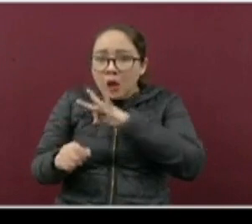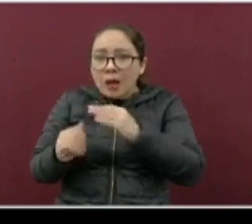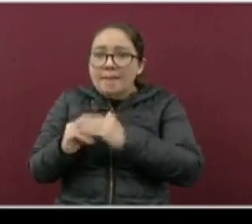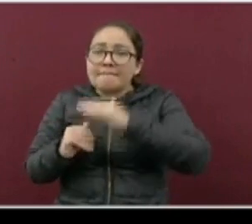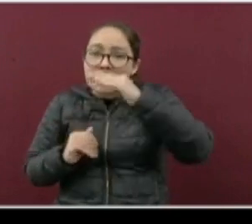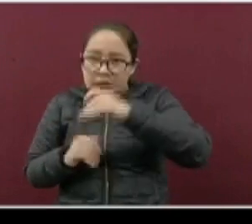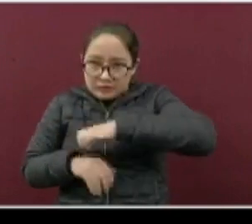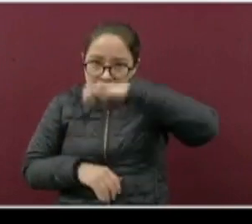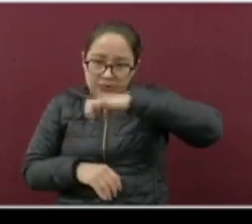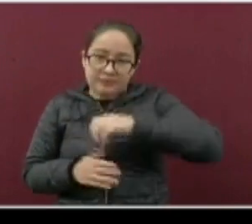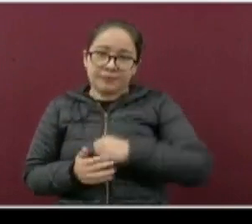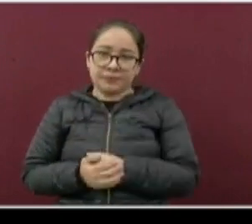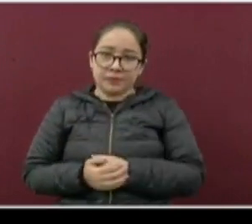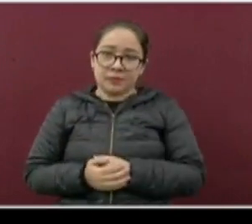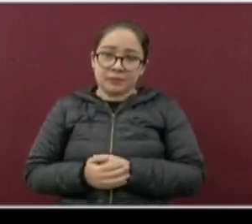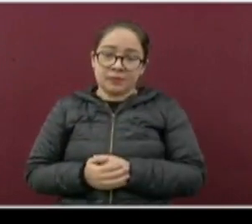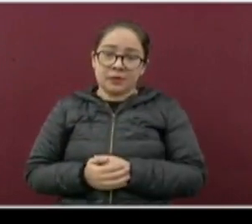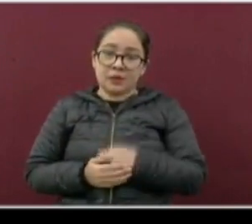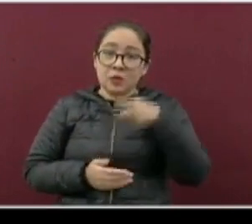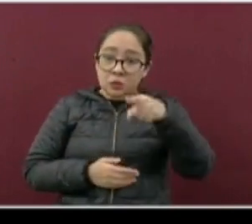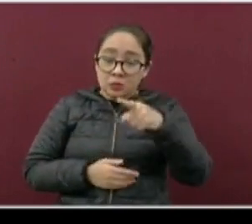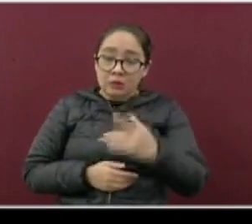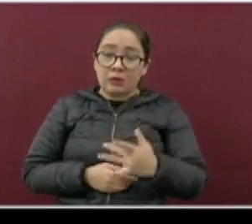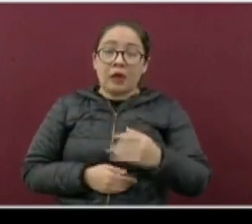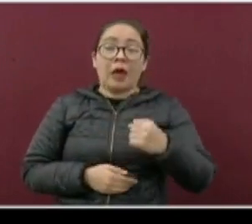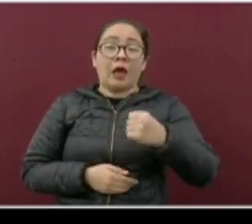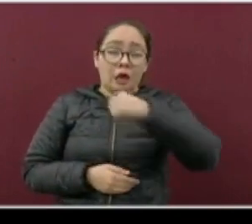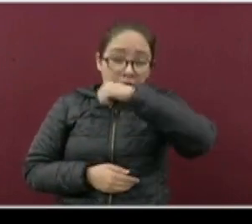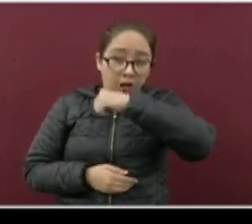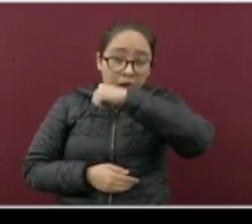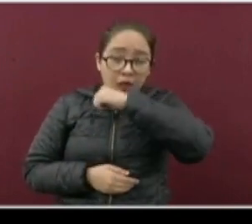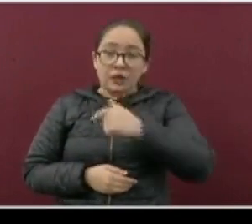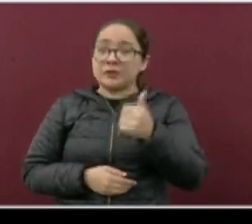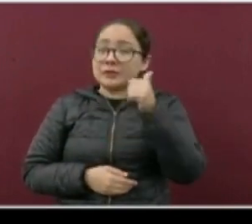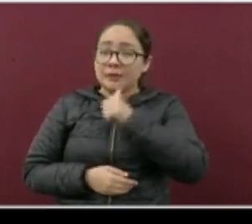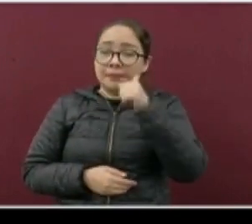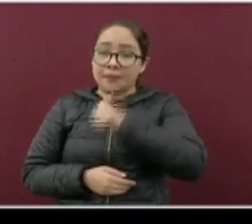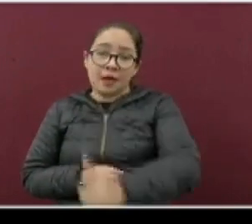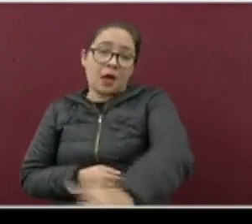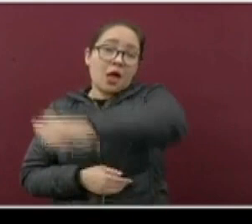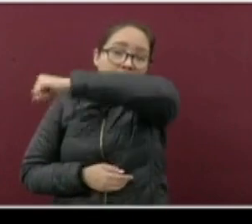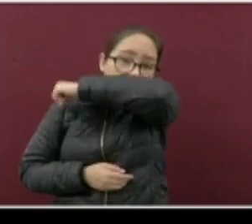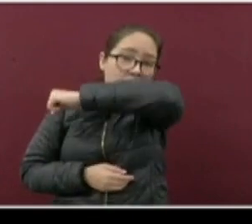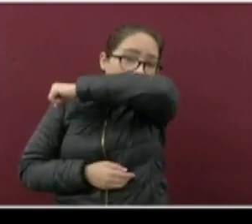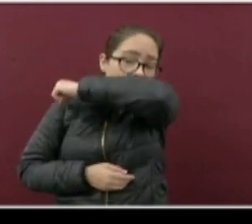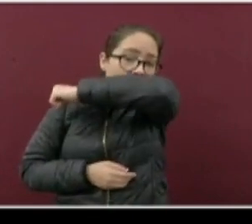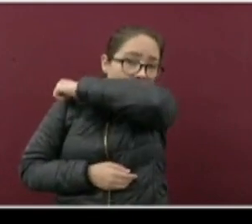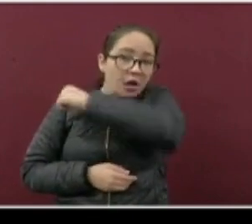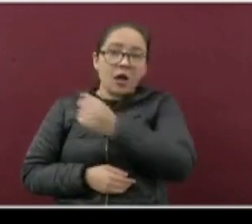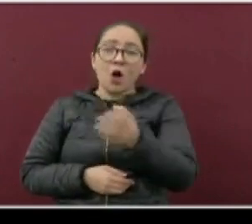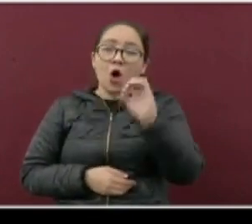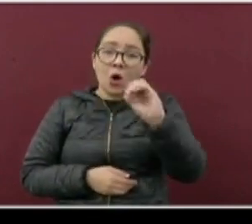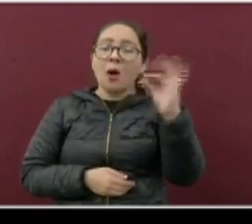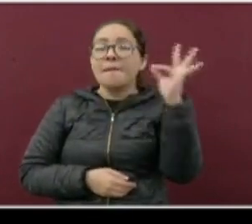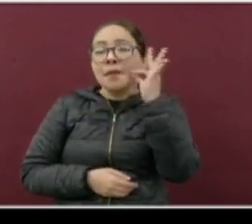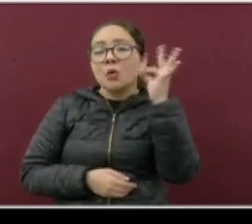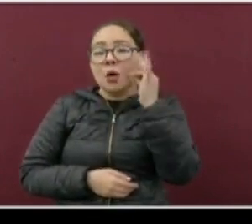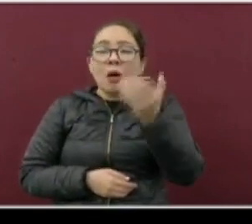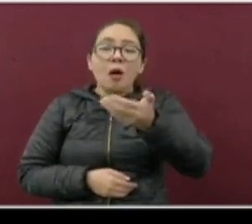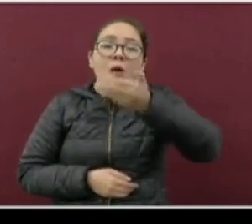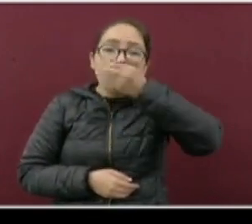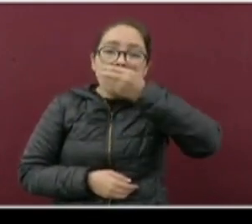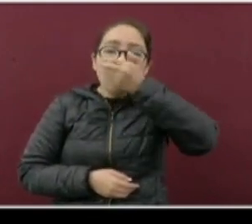o estornudar, cúbrese la boca y la nariz con el interior del codo o con un pañuelo desechable. Bote el